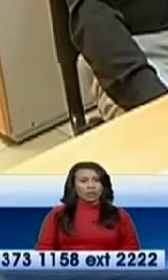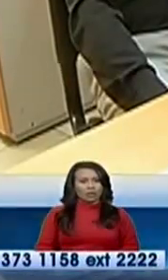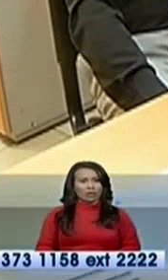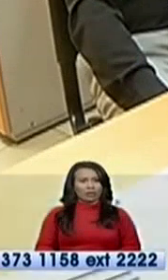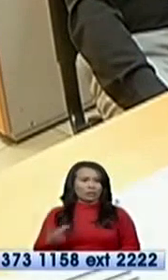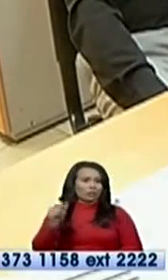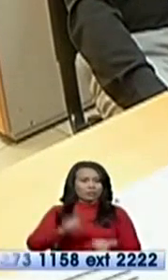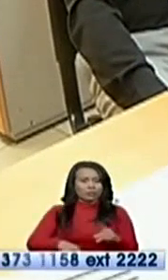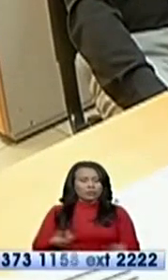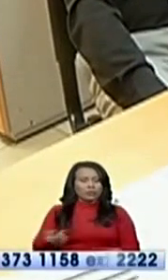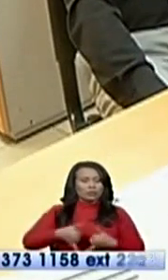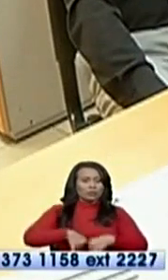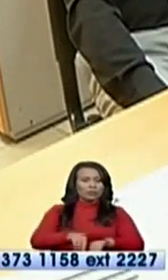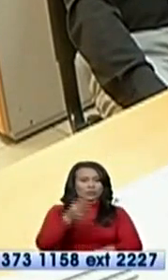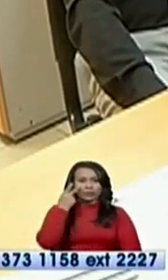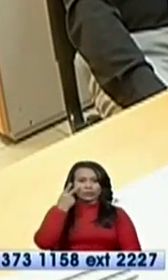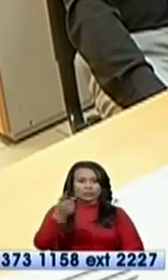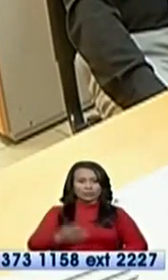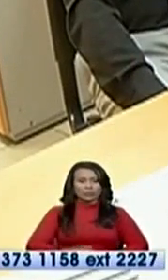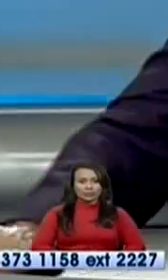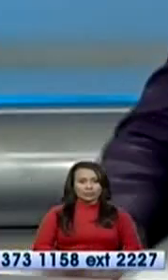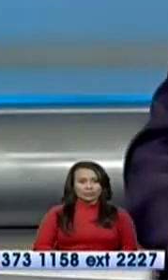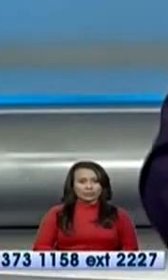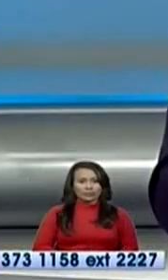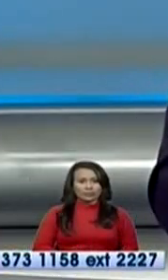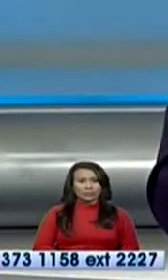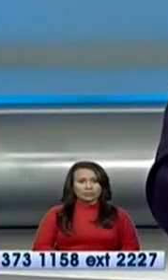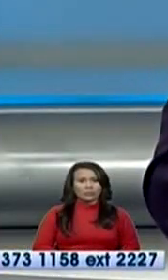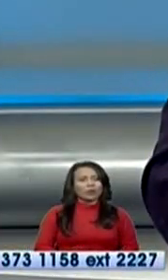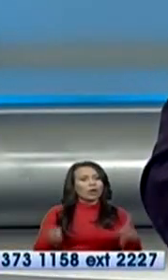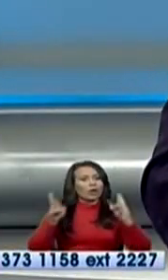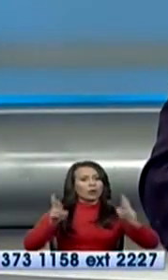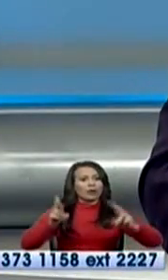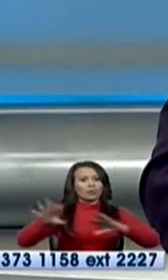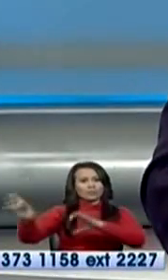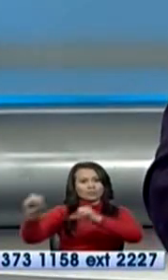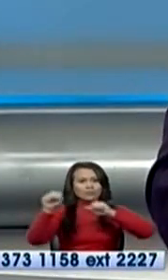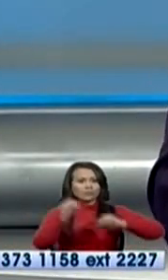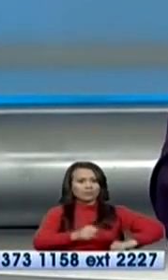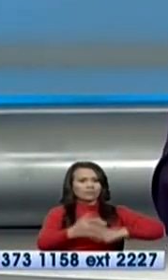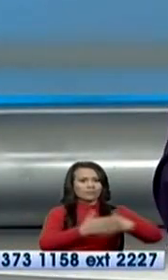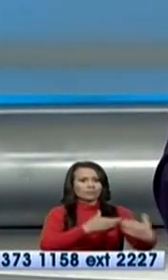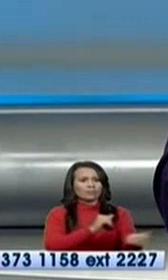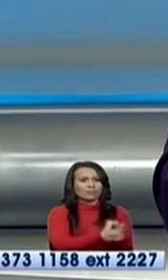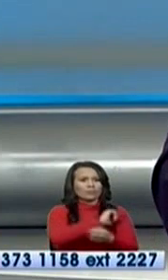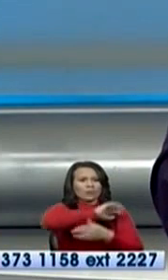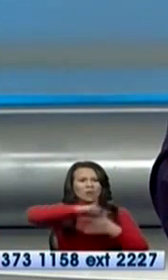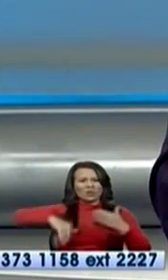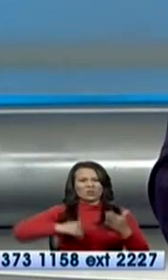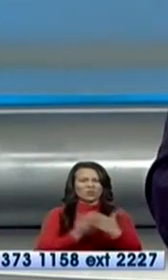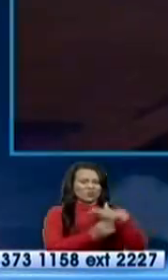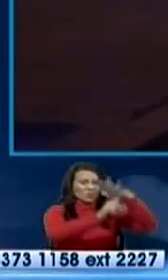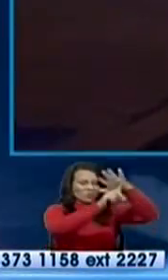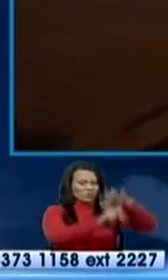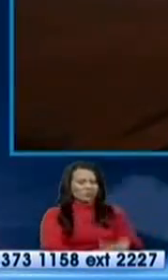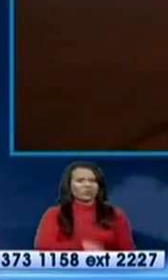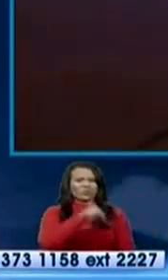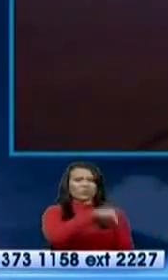Informó José Morales. Ojalá los pesquen a todos y efectivamente los hagan cumplir los 13